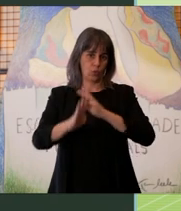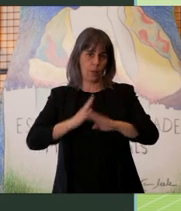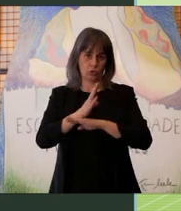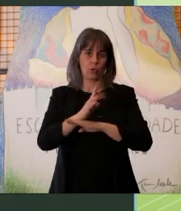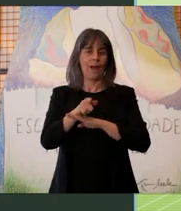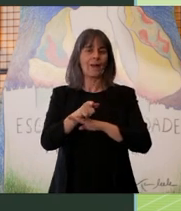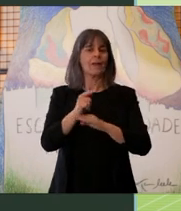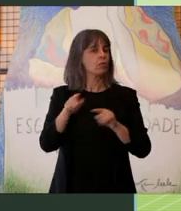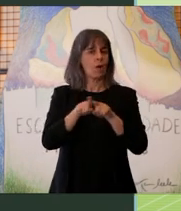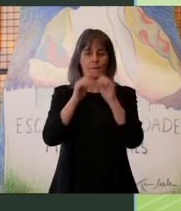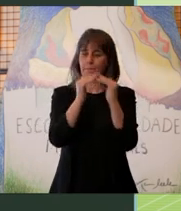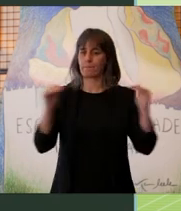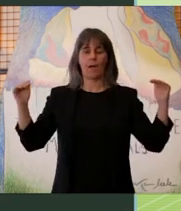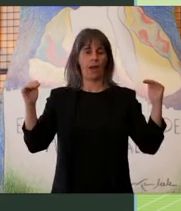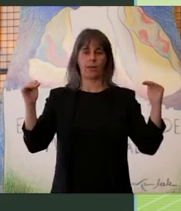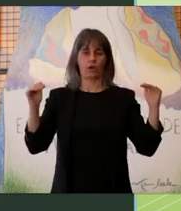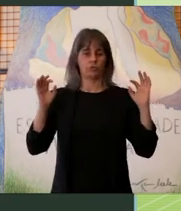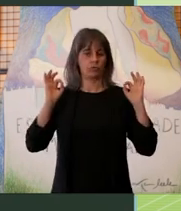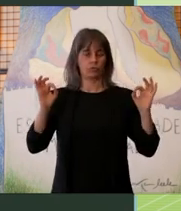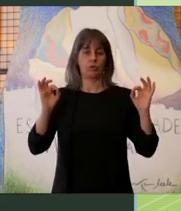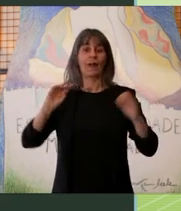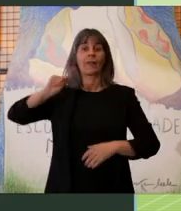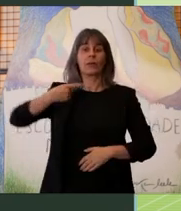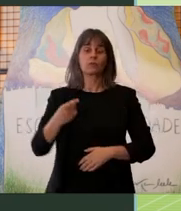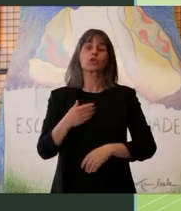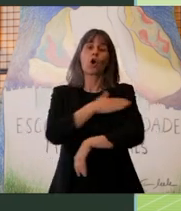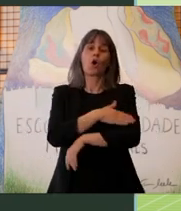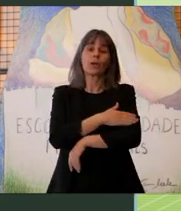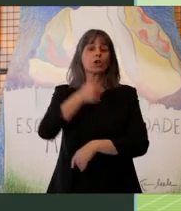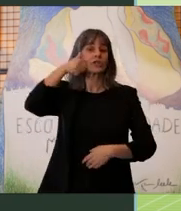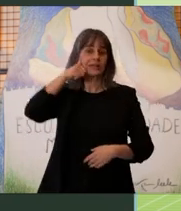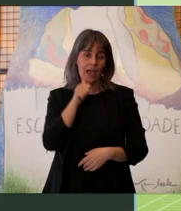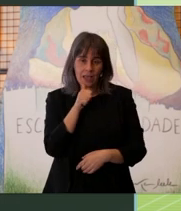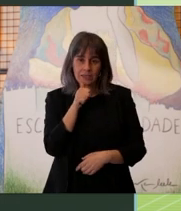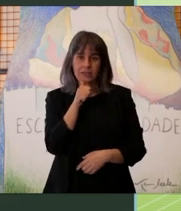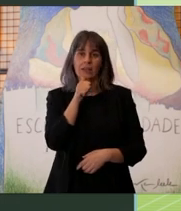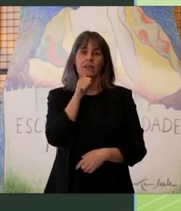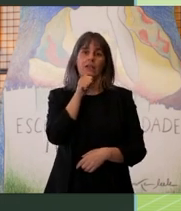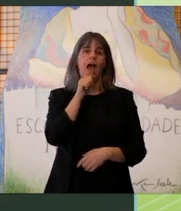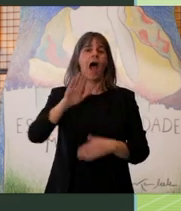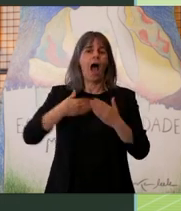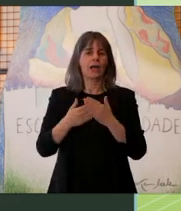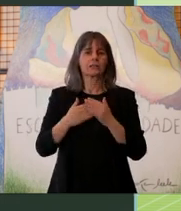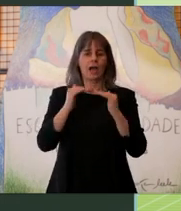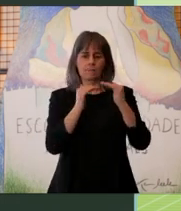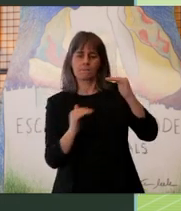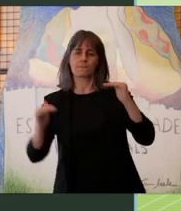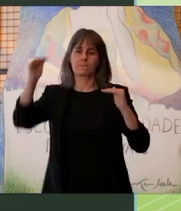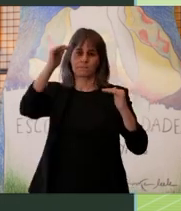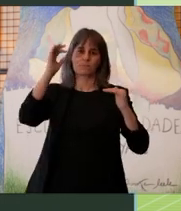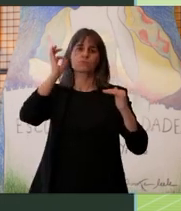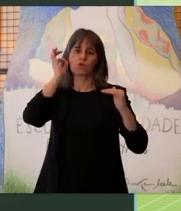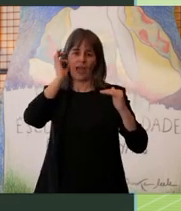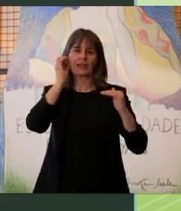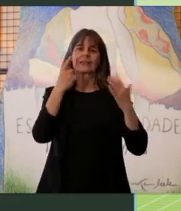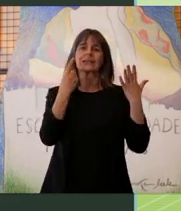y en el gobierno de Pedro Sánchez supera incluso la paridad llegando casi incluso a